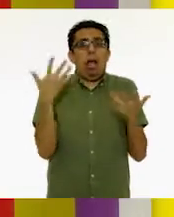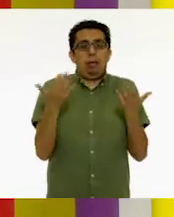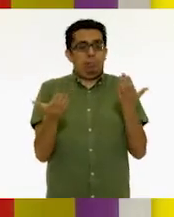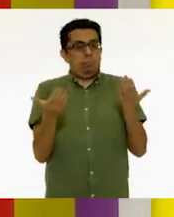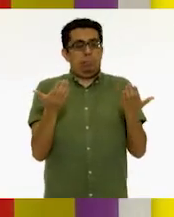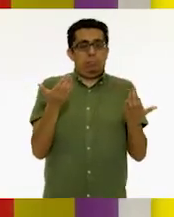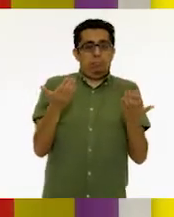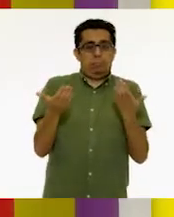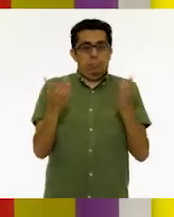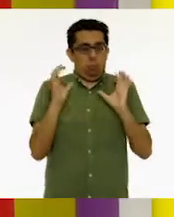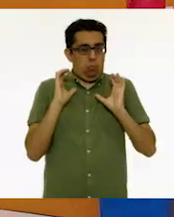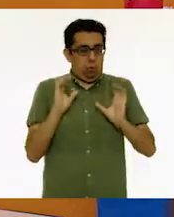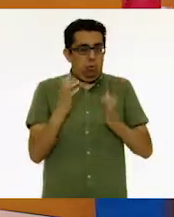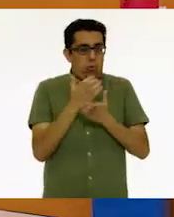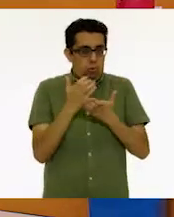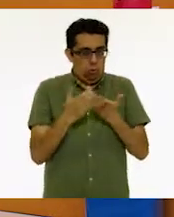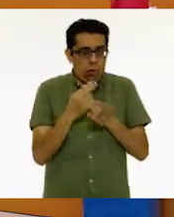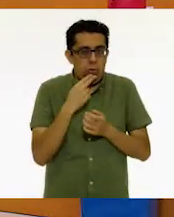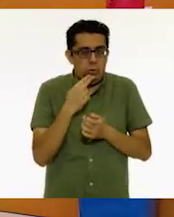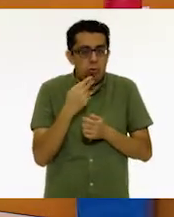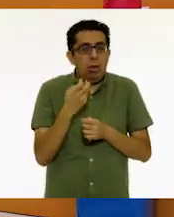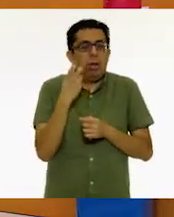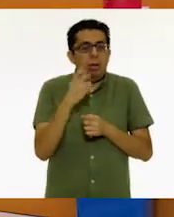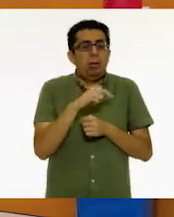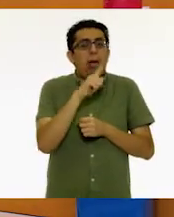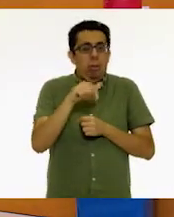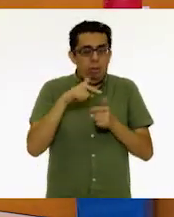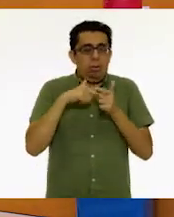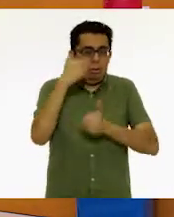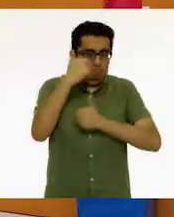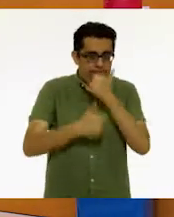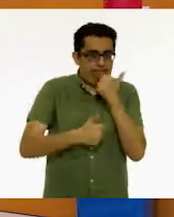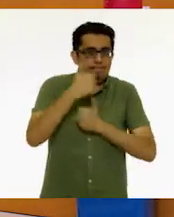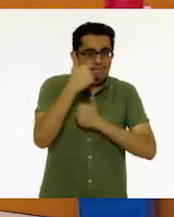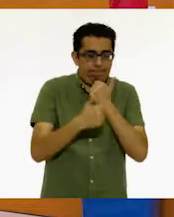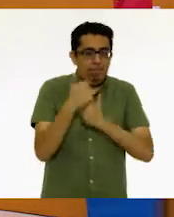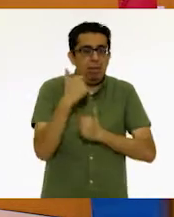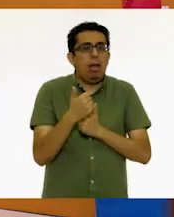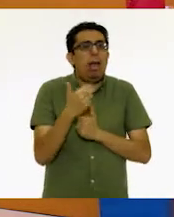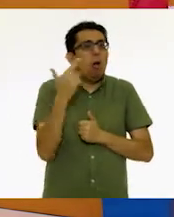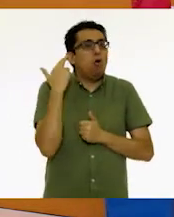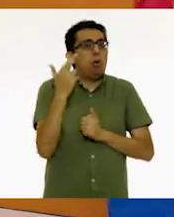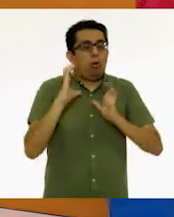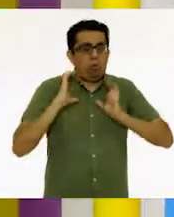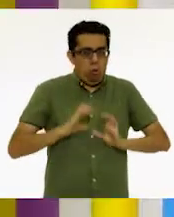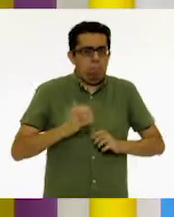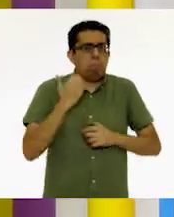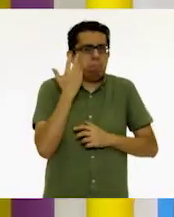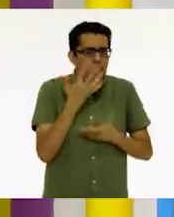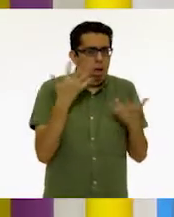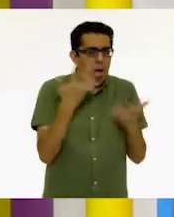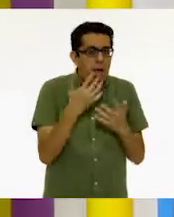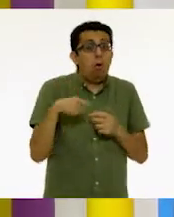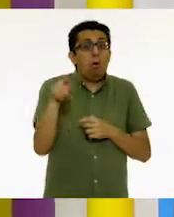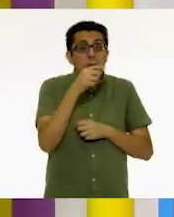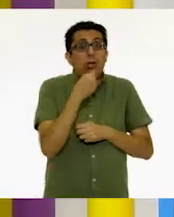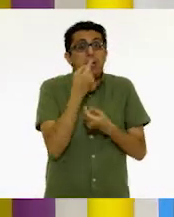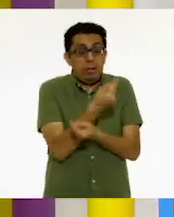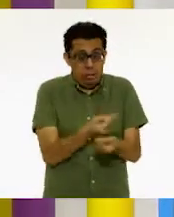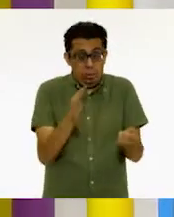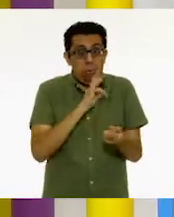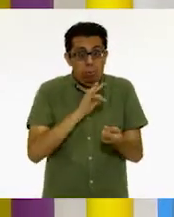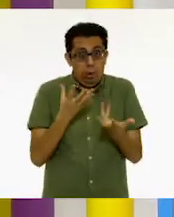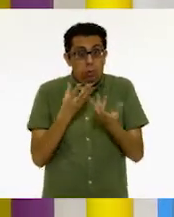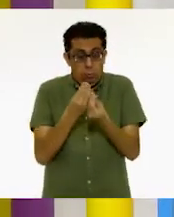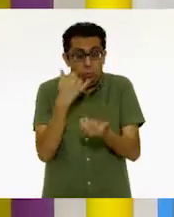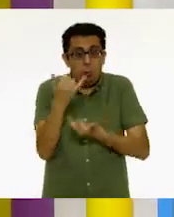quieras. Perfecto. Ajá, y vamos a continuar con la batalla de, excelente, de sonidos voluntarios. ¿Te parece? Y las niñas y los niños allá en casa también pueden jugar con